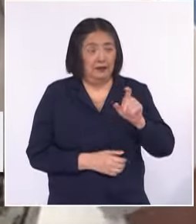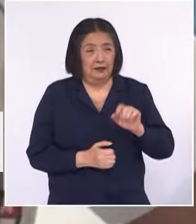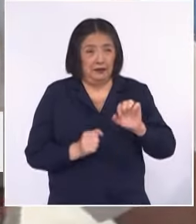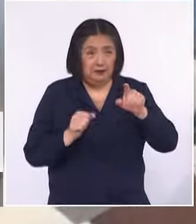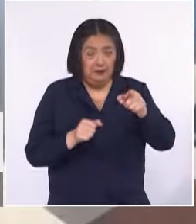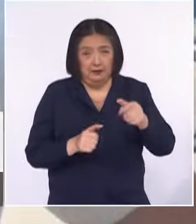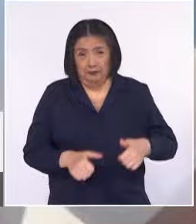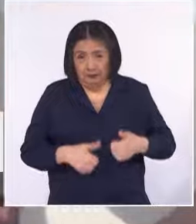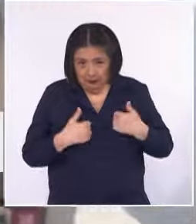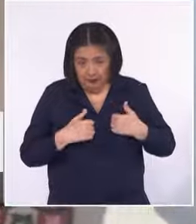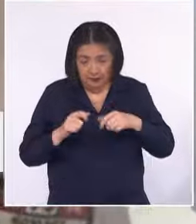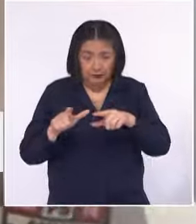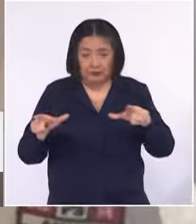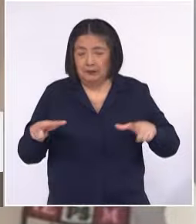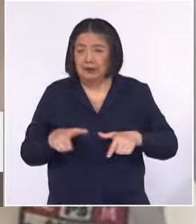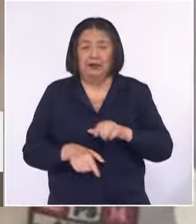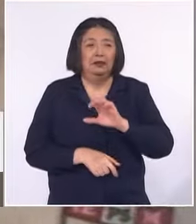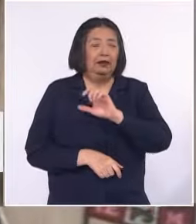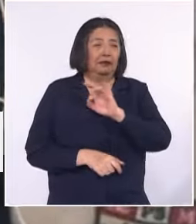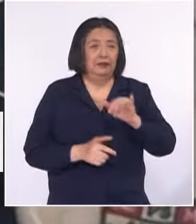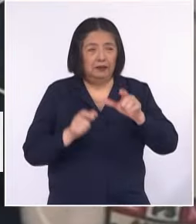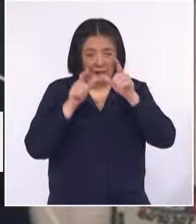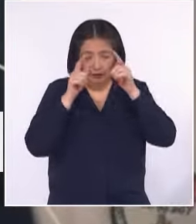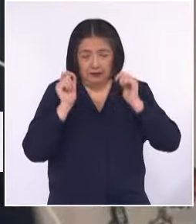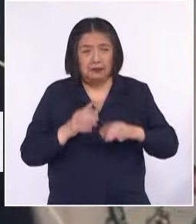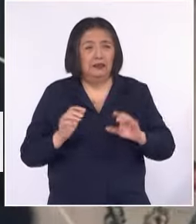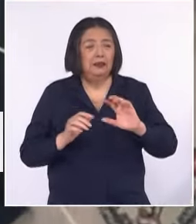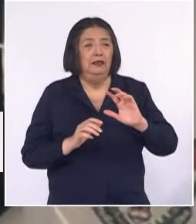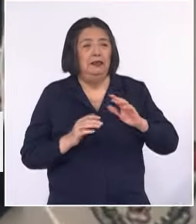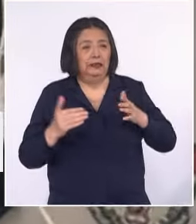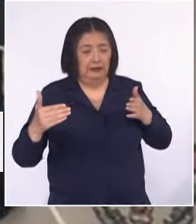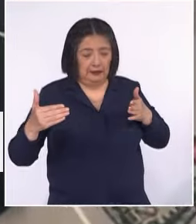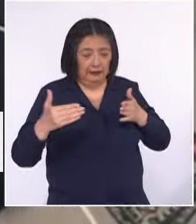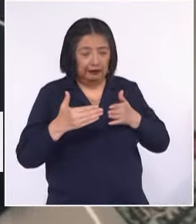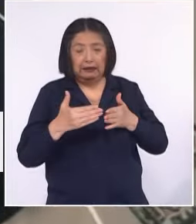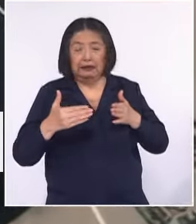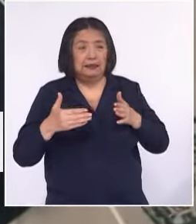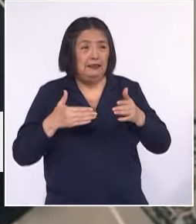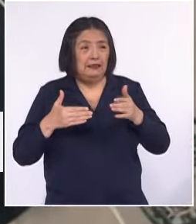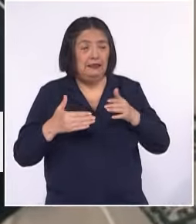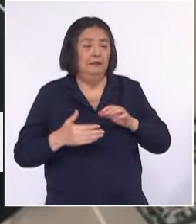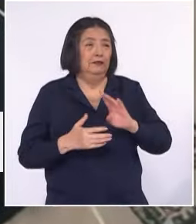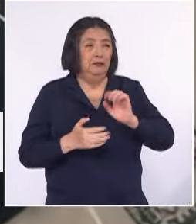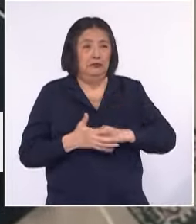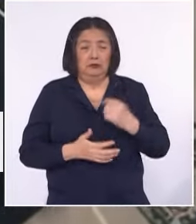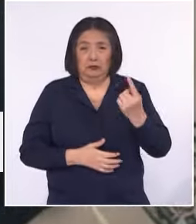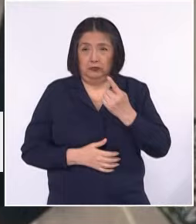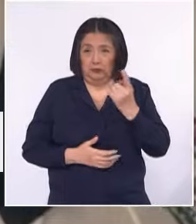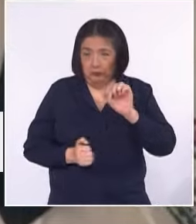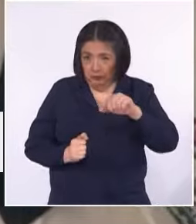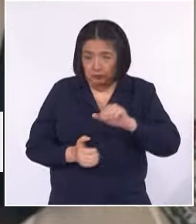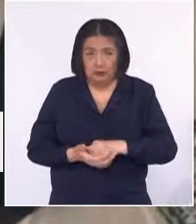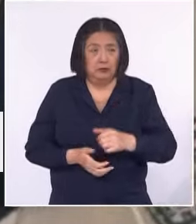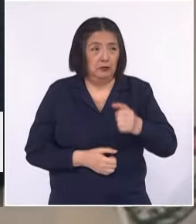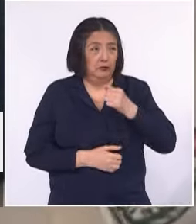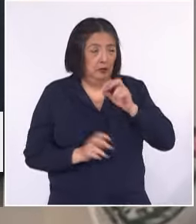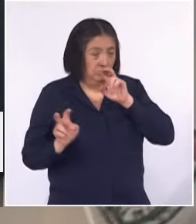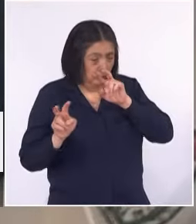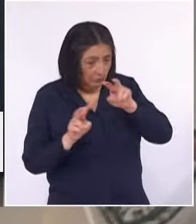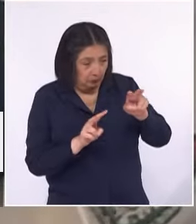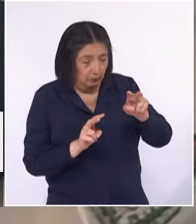ella vive en Caballococha, en Loreto, en la Triple Frontera, y como bien nos ha contado Briana, no solamente con Briana hemos